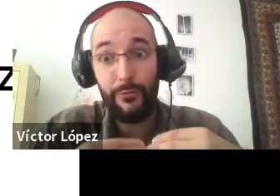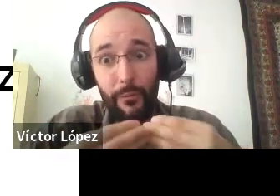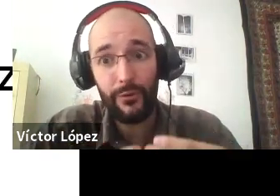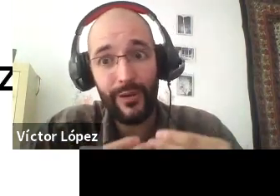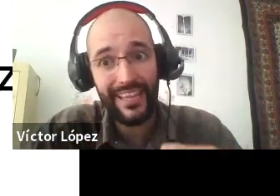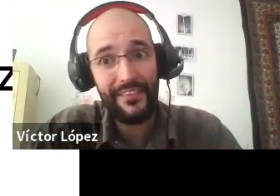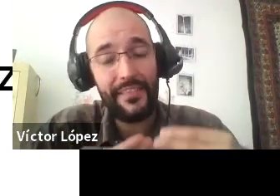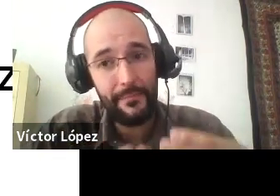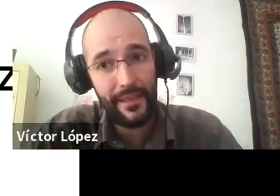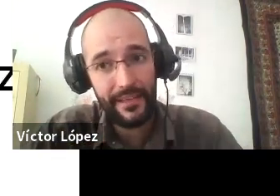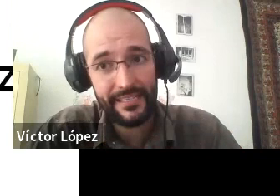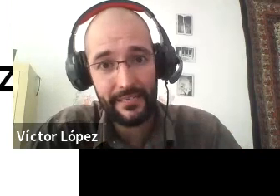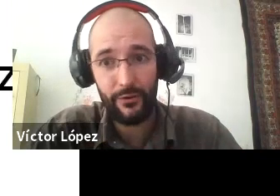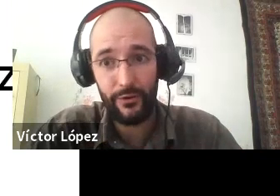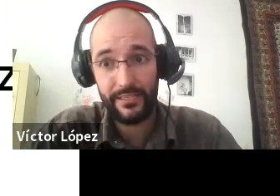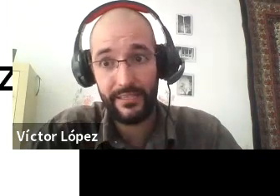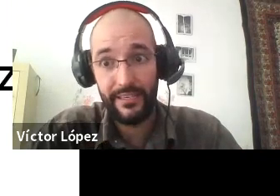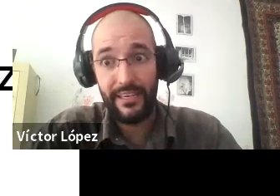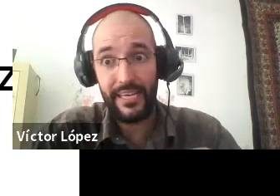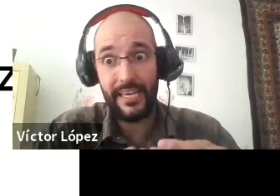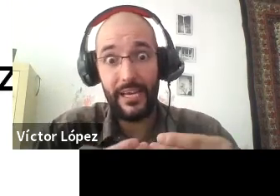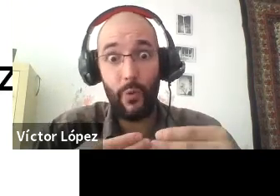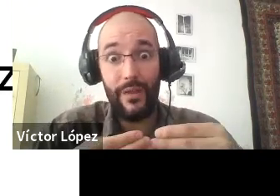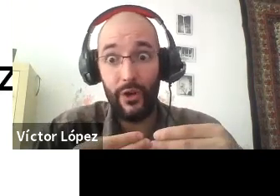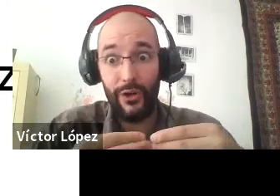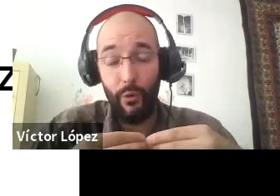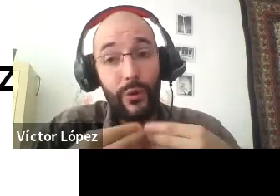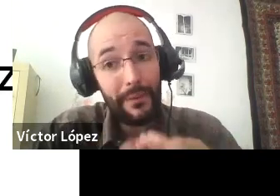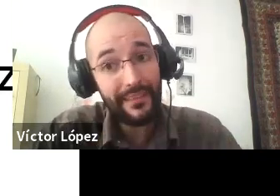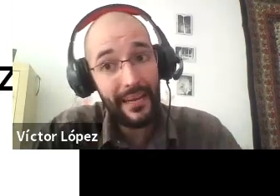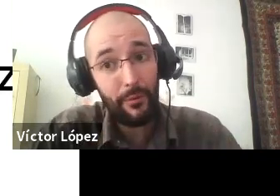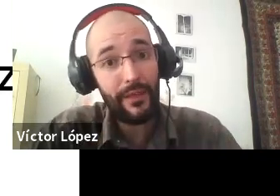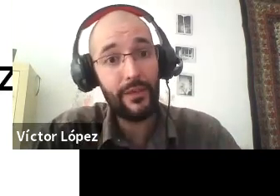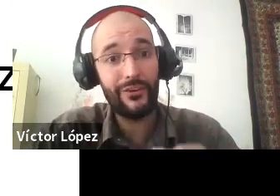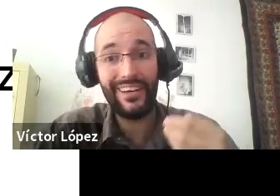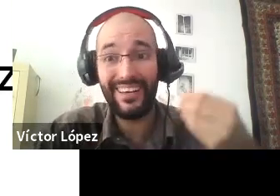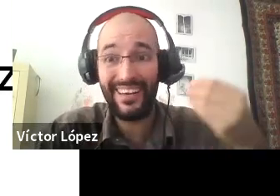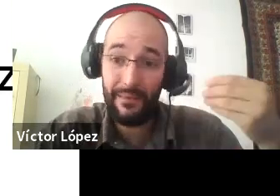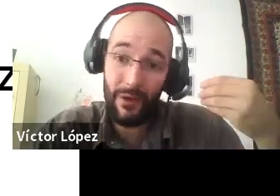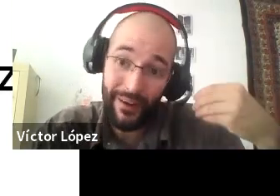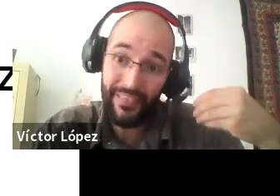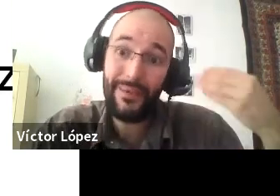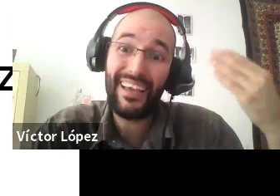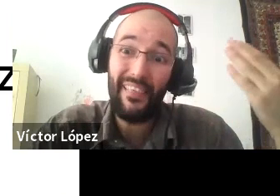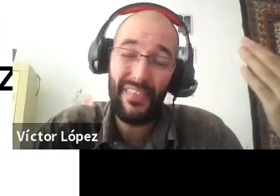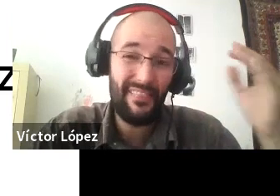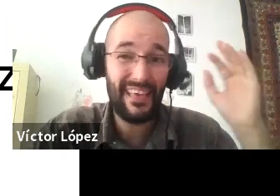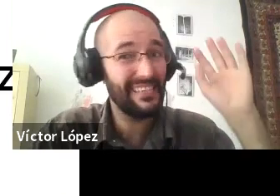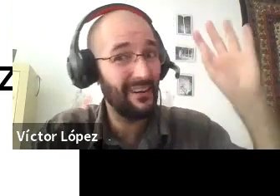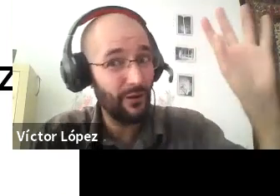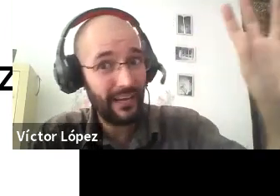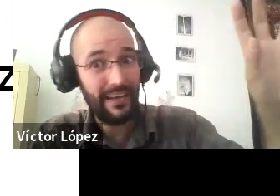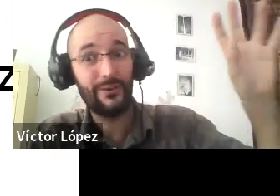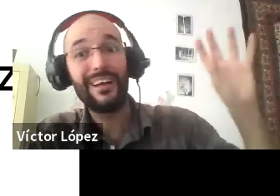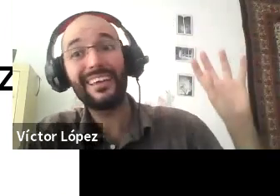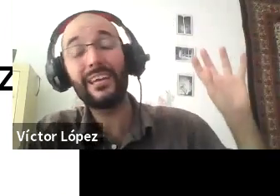tanto, da una oportunidad a la ciencia para hacer estas mejoras. Cuando una parte de la población recibe o percibe que la ciencia es